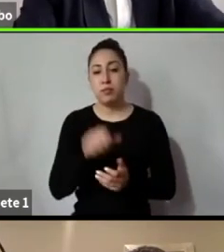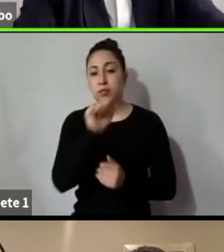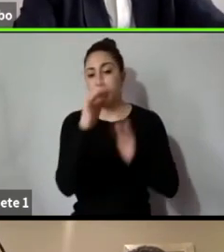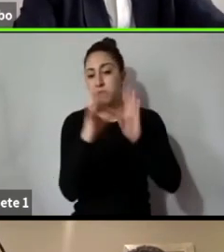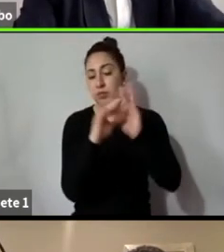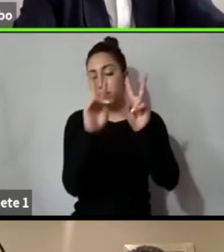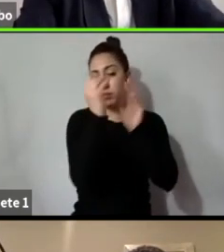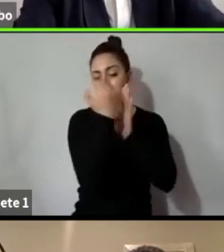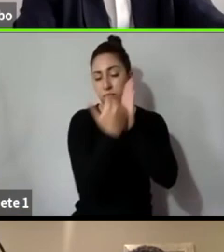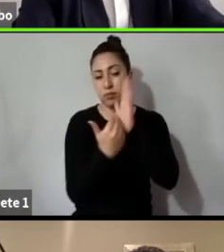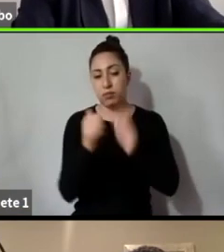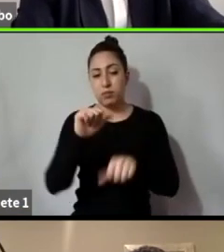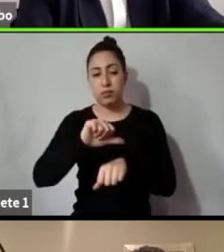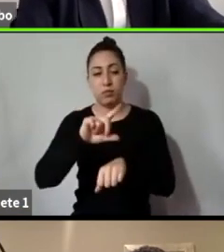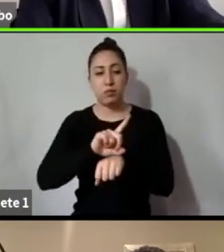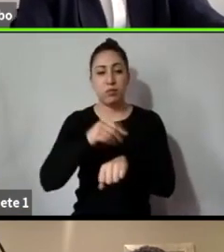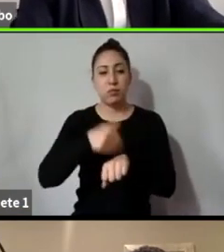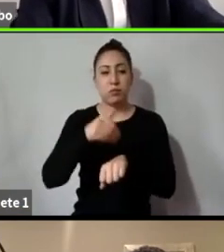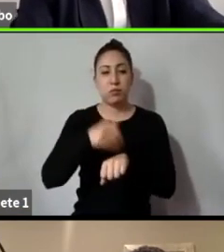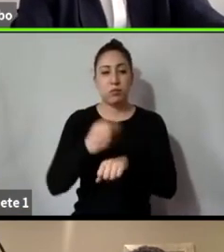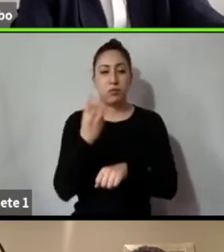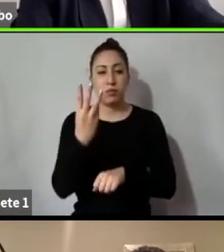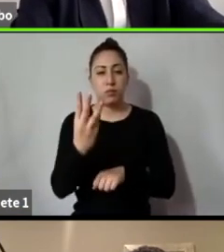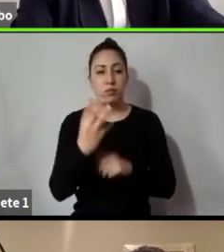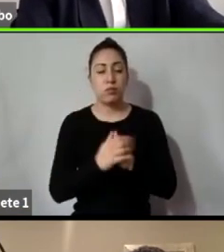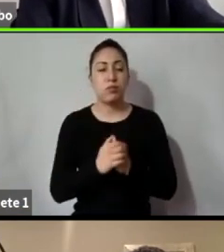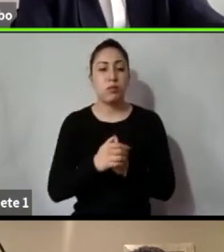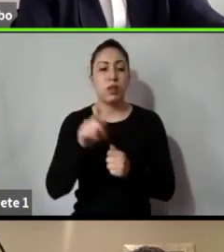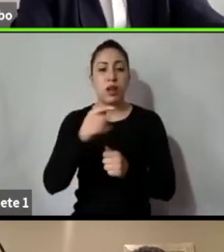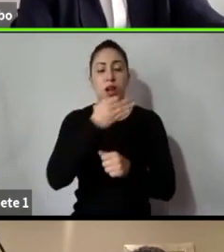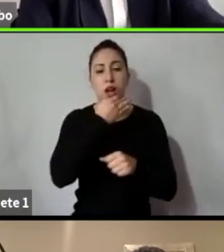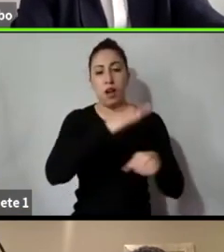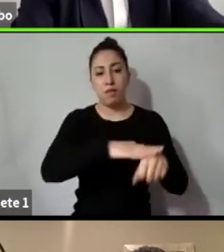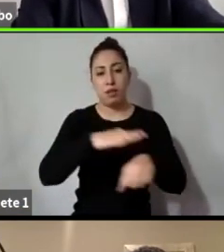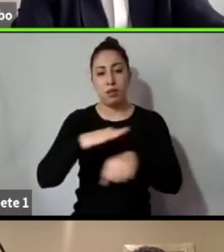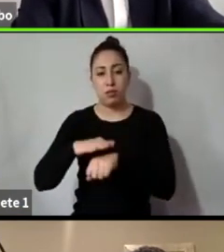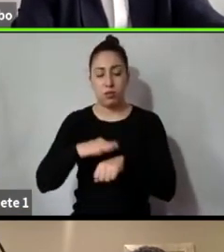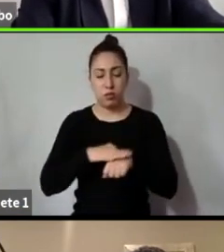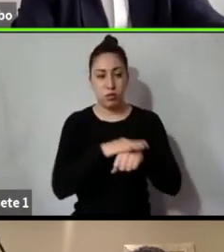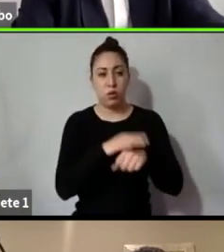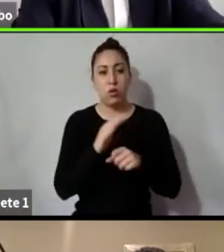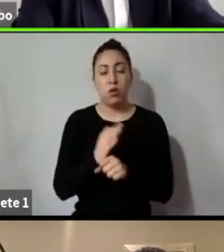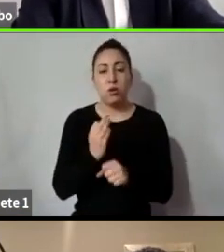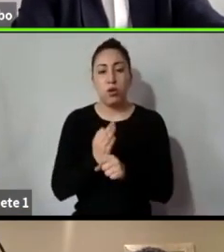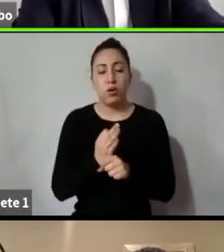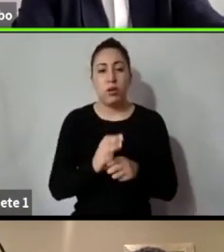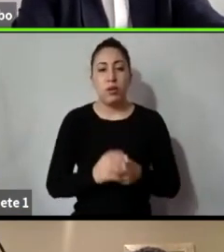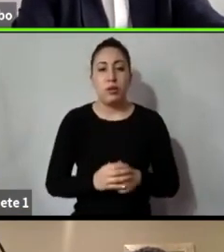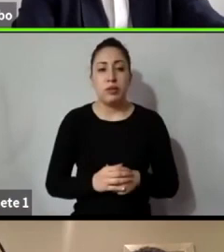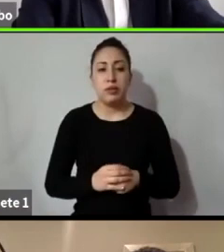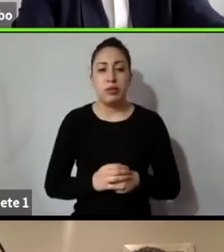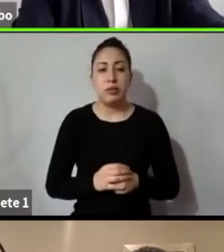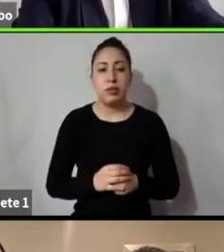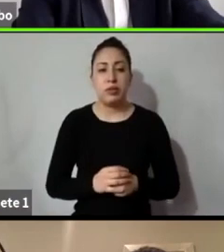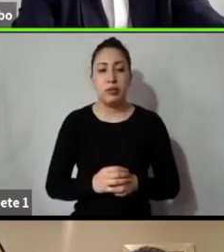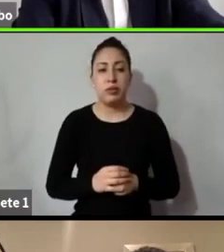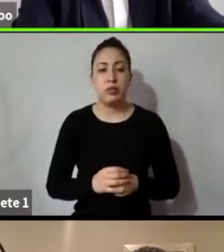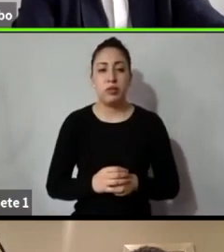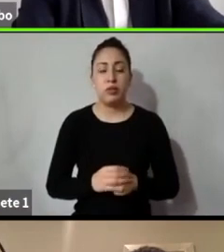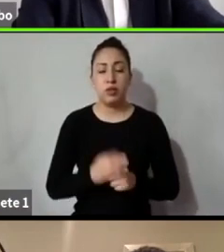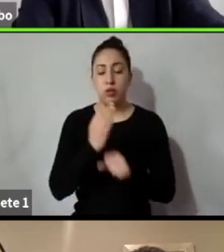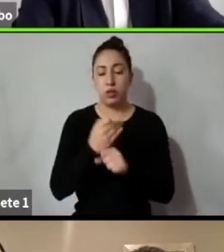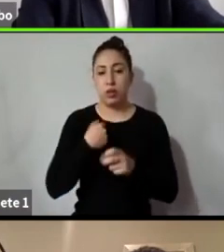orden del día, el punto número 3, es el tema relacionado a los comunicados. Quiero permitirme darle